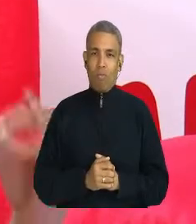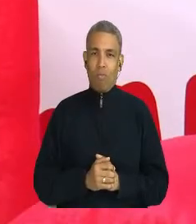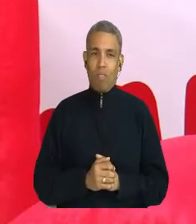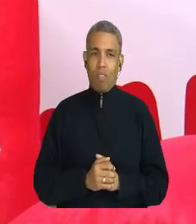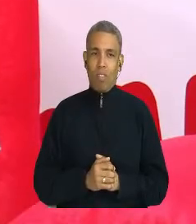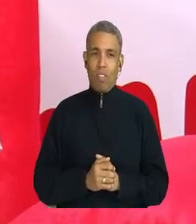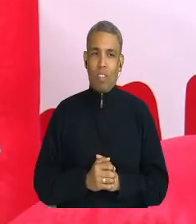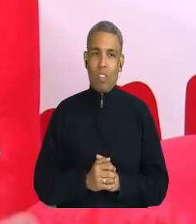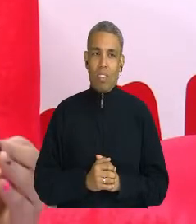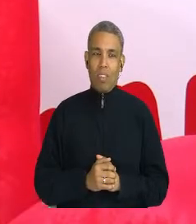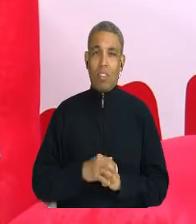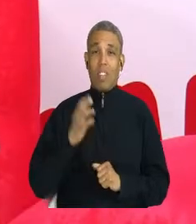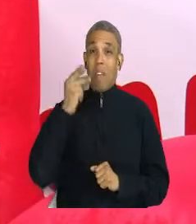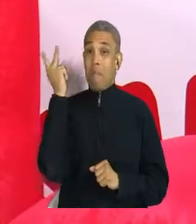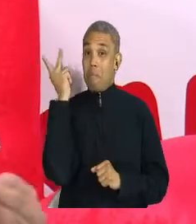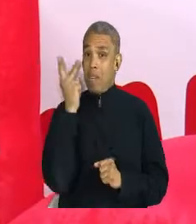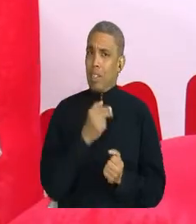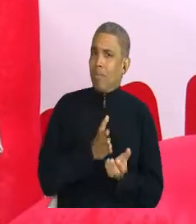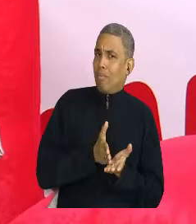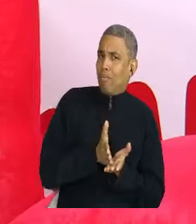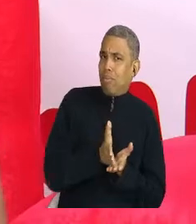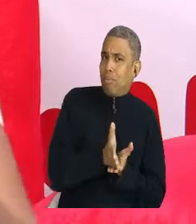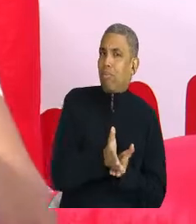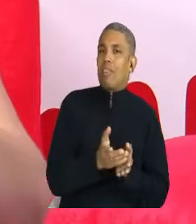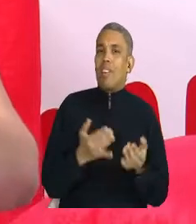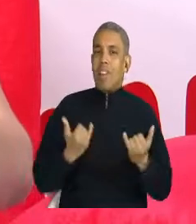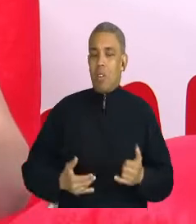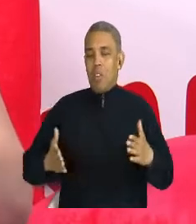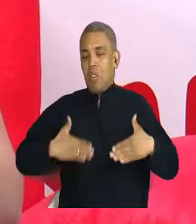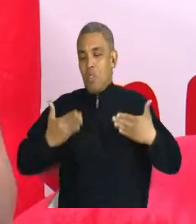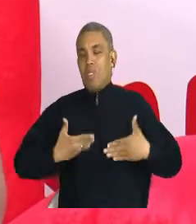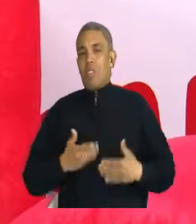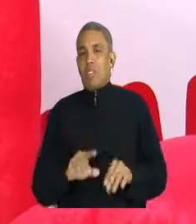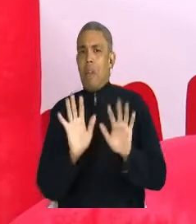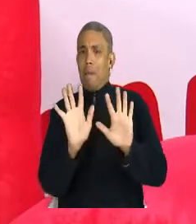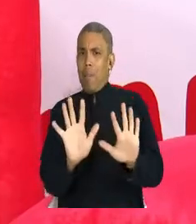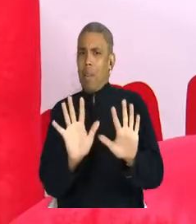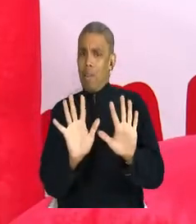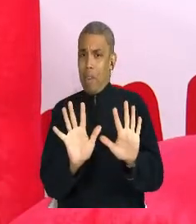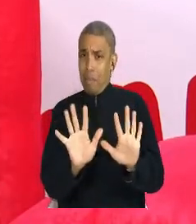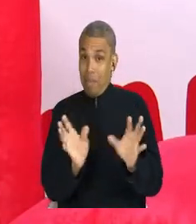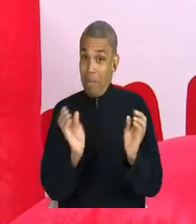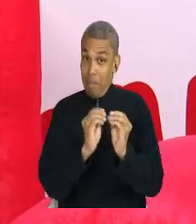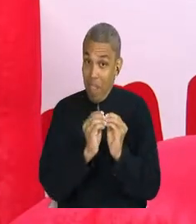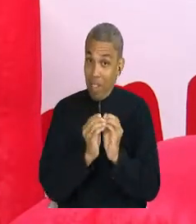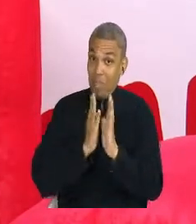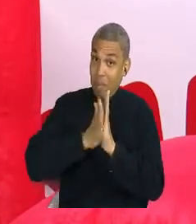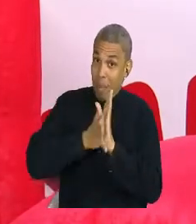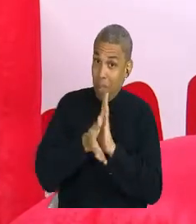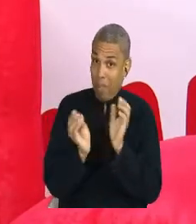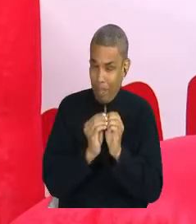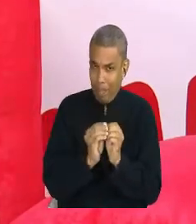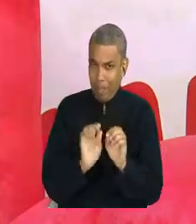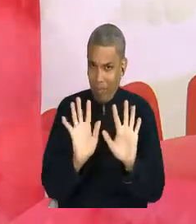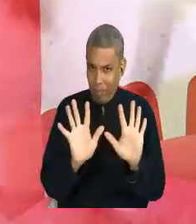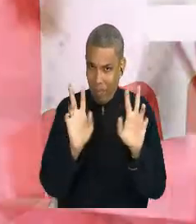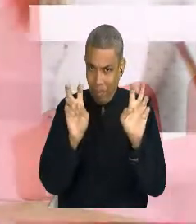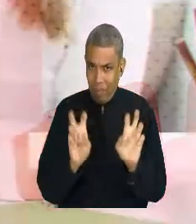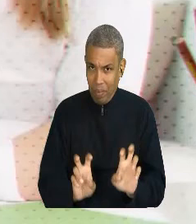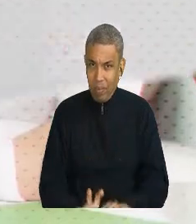De viernes parrandero y con la mejor vibra y la mejor energía. Ustedes quédense ahí, no se vayan, que ahorita seguimos con el mejor contenido en nuestro programa.